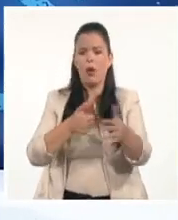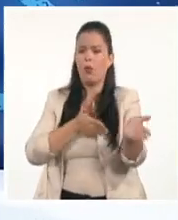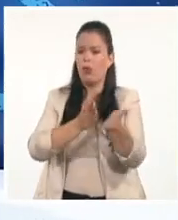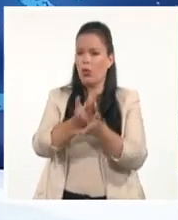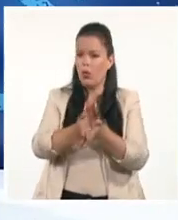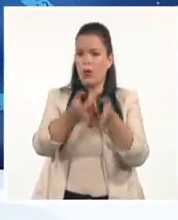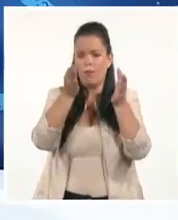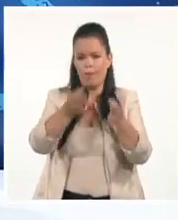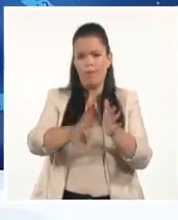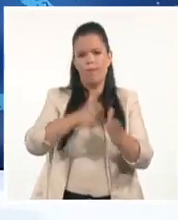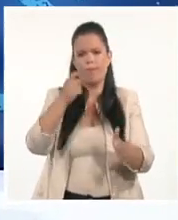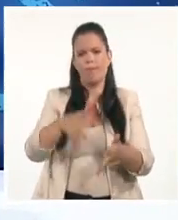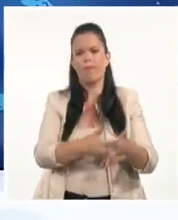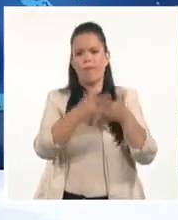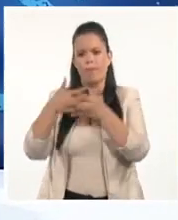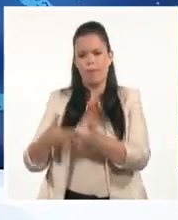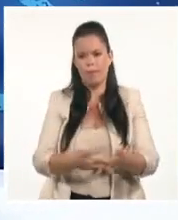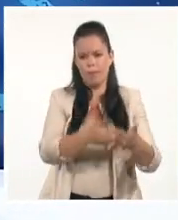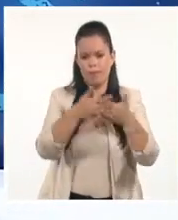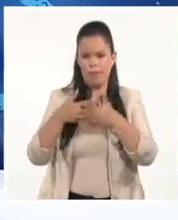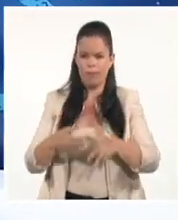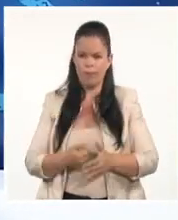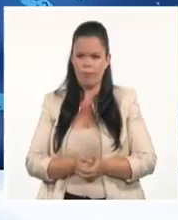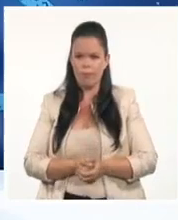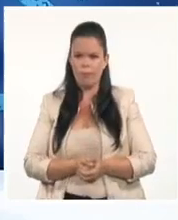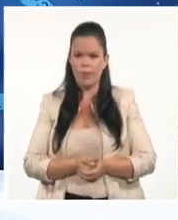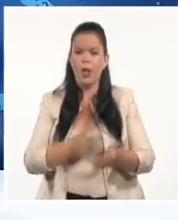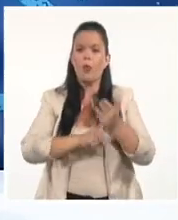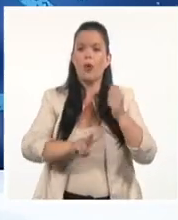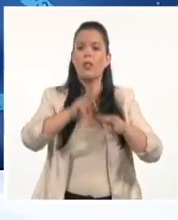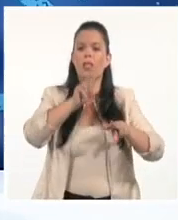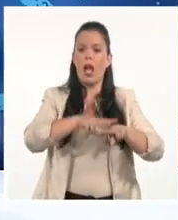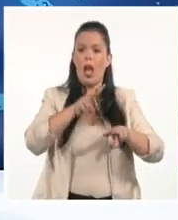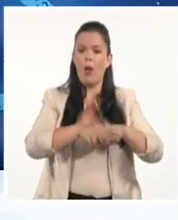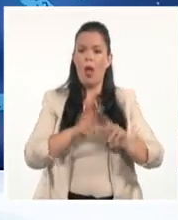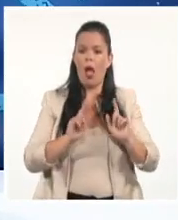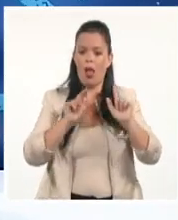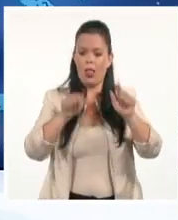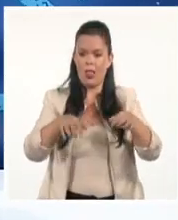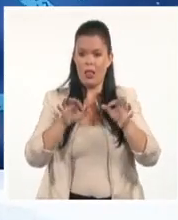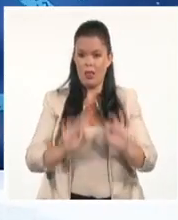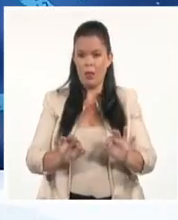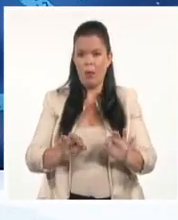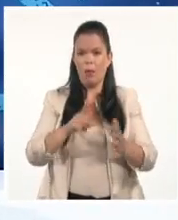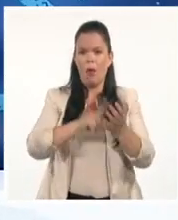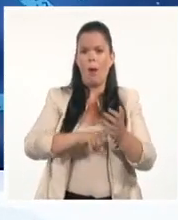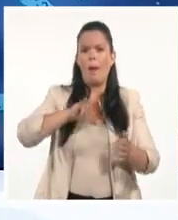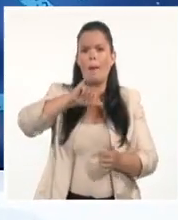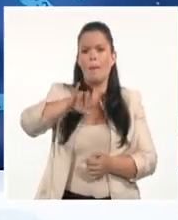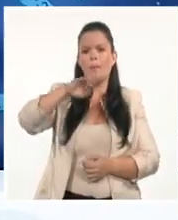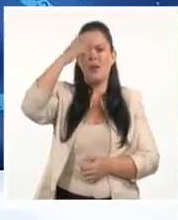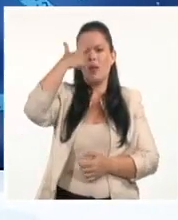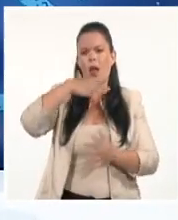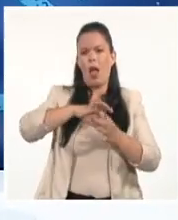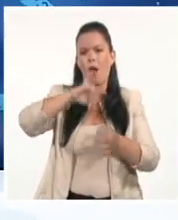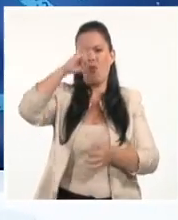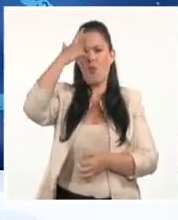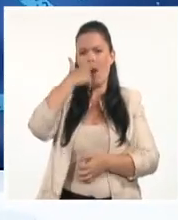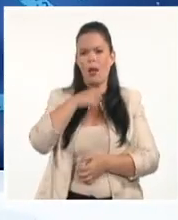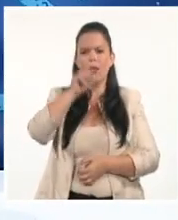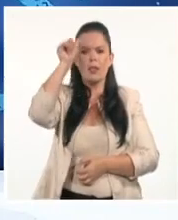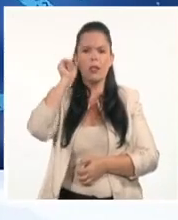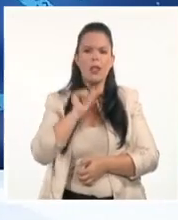actual gobierno norteamericano. En el caso de La Habana, tendrá lugar un acto en la explanada de La Piragua este sábado 17 de julio a las 7